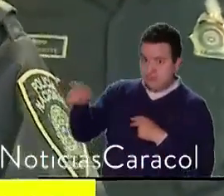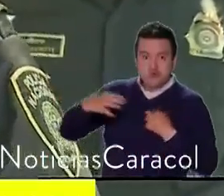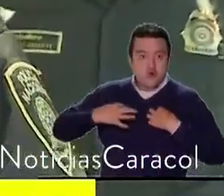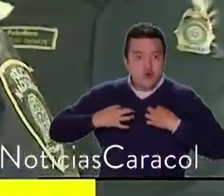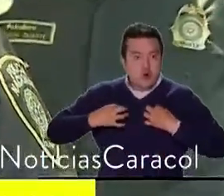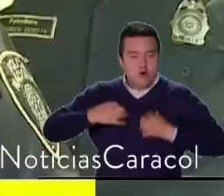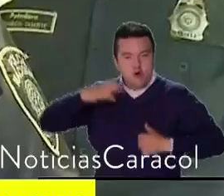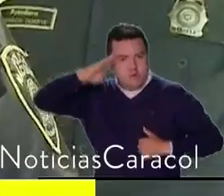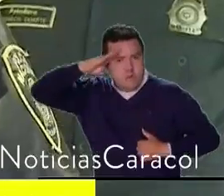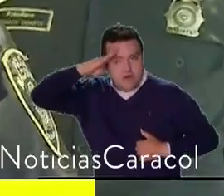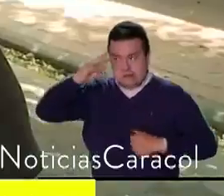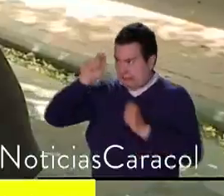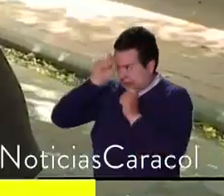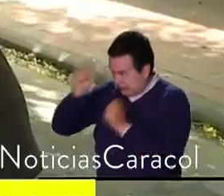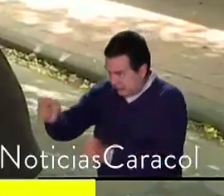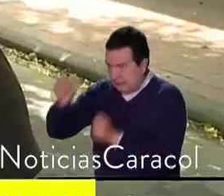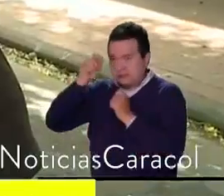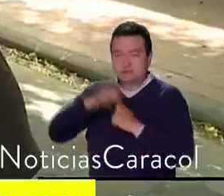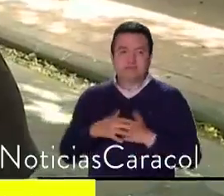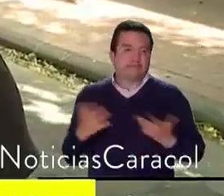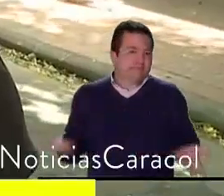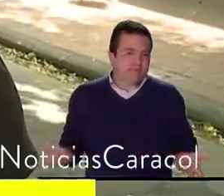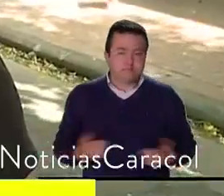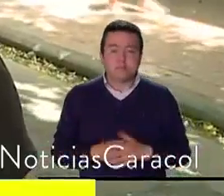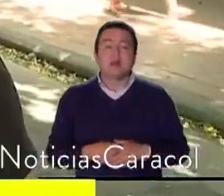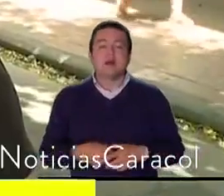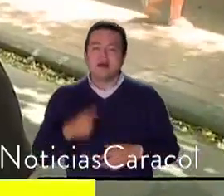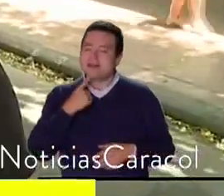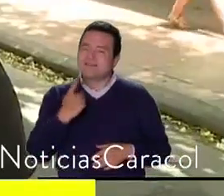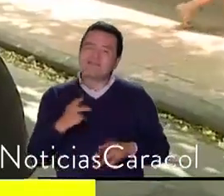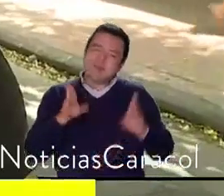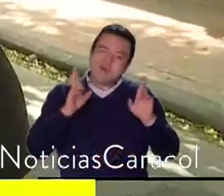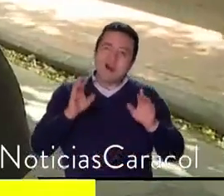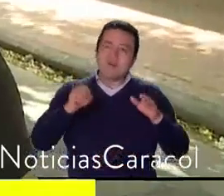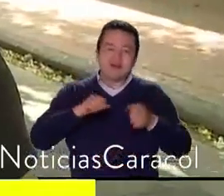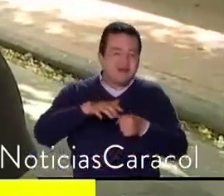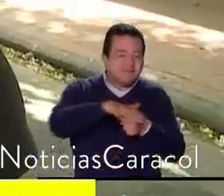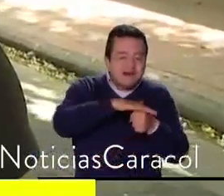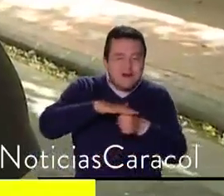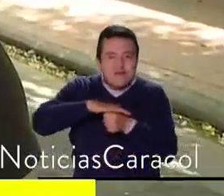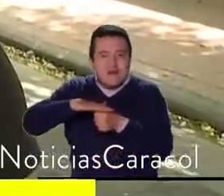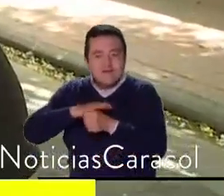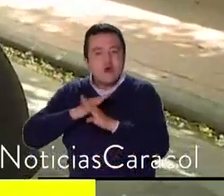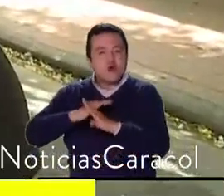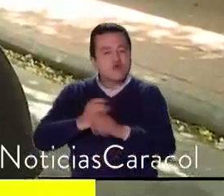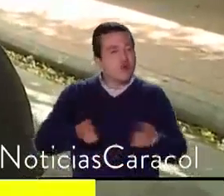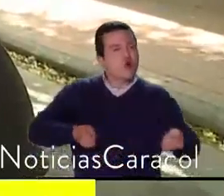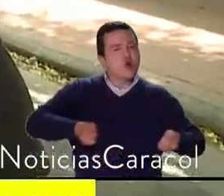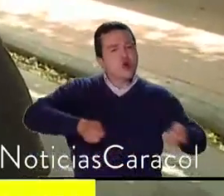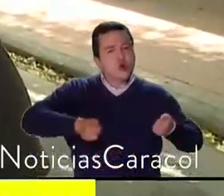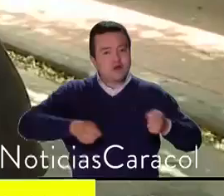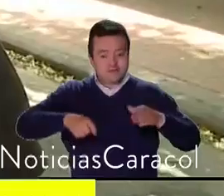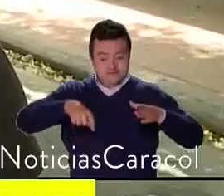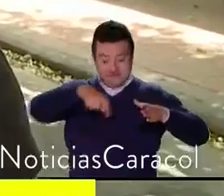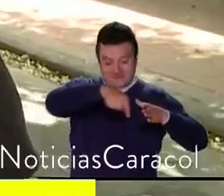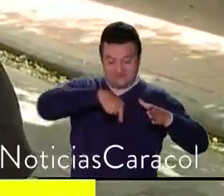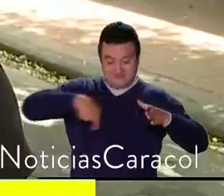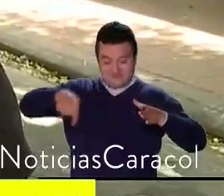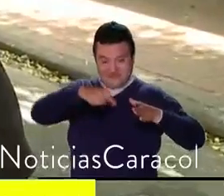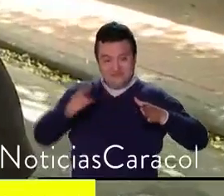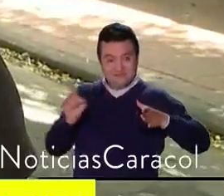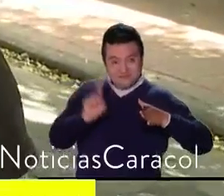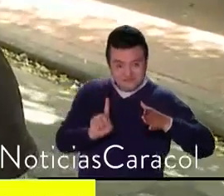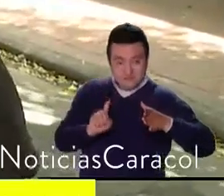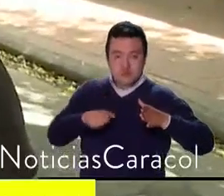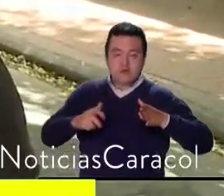de seguridad. Hubiera más control en los barrios con la policía que pasara, el cuadrante que pasara frecuentemente por los barrios. ¿Para qué?